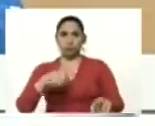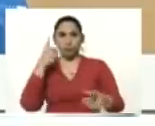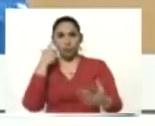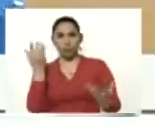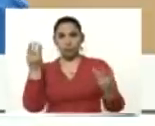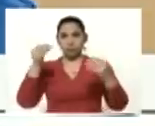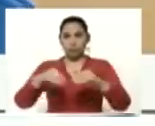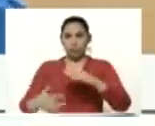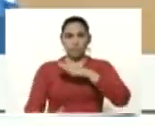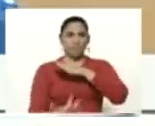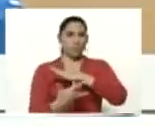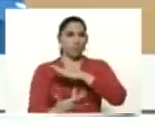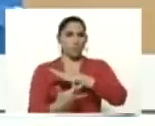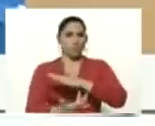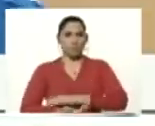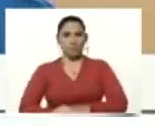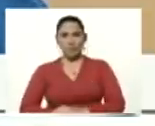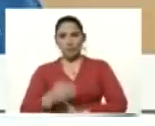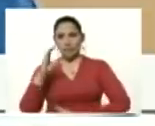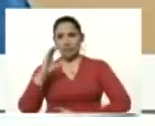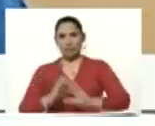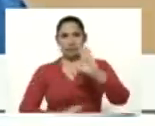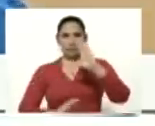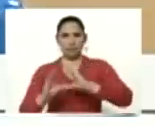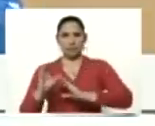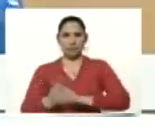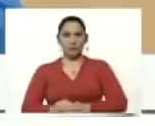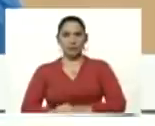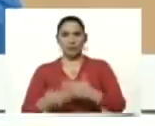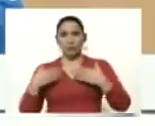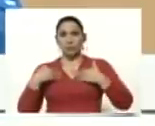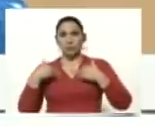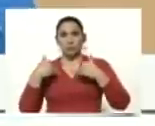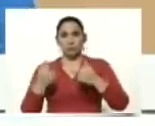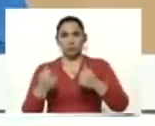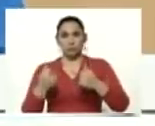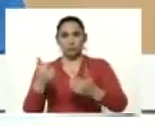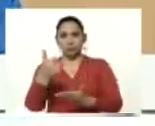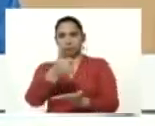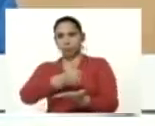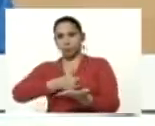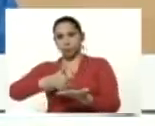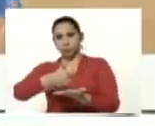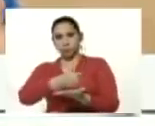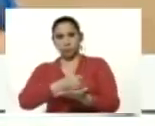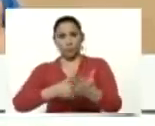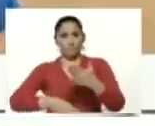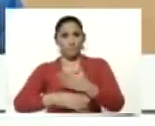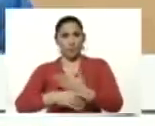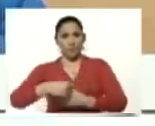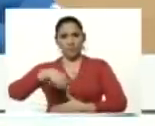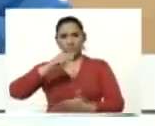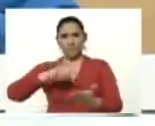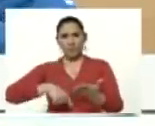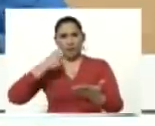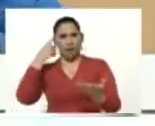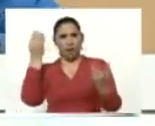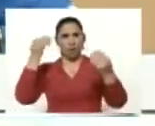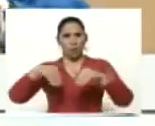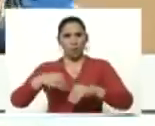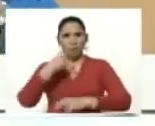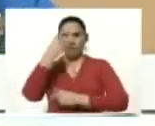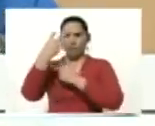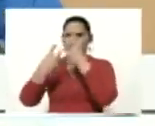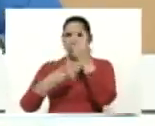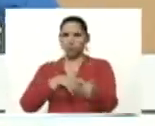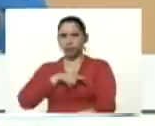cooperación tecnológica, científica, de salud, farmacéutica. Vamos a firmar documentos en la visita que